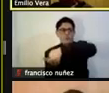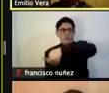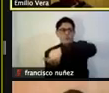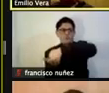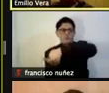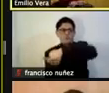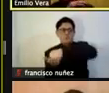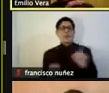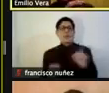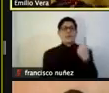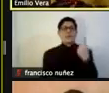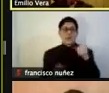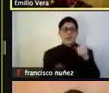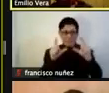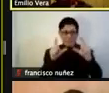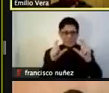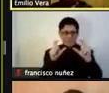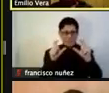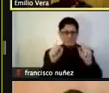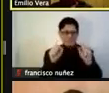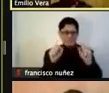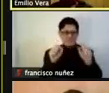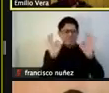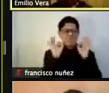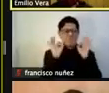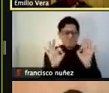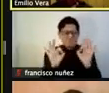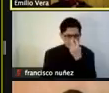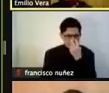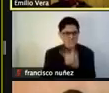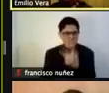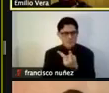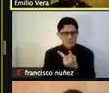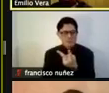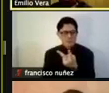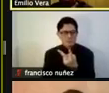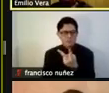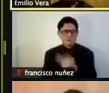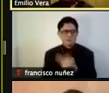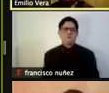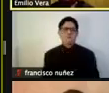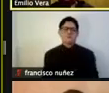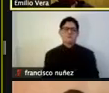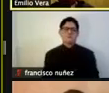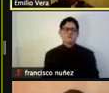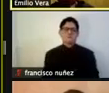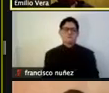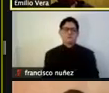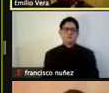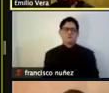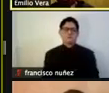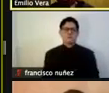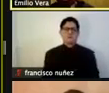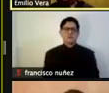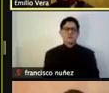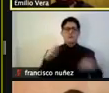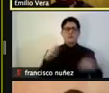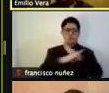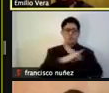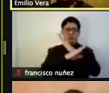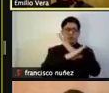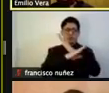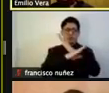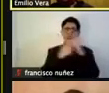que estamos viendo, ¿no es cierto?, lo que estamos viendo. Este es un perfil cruzado y aquí vemos, ¿no es cierto?, aquí vemos las